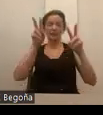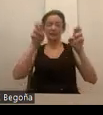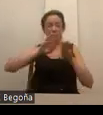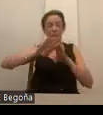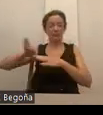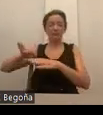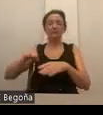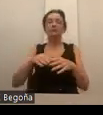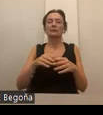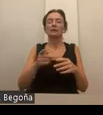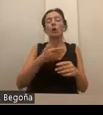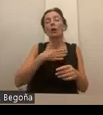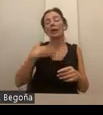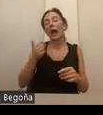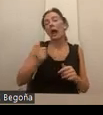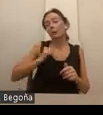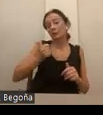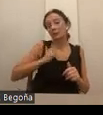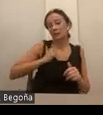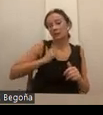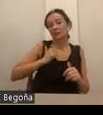quería aprovechar